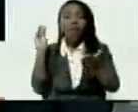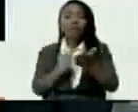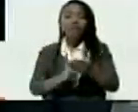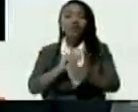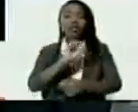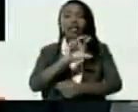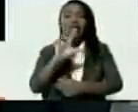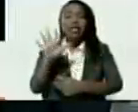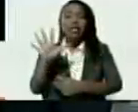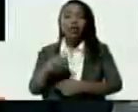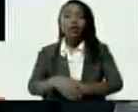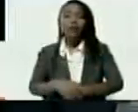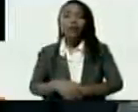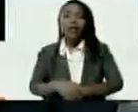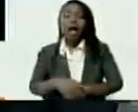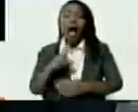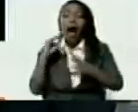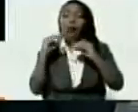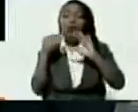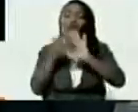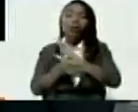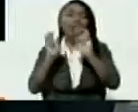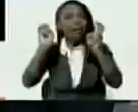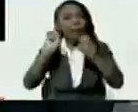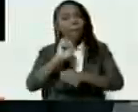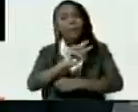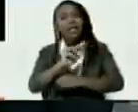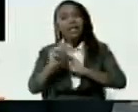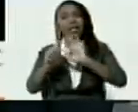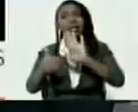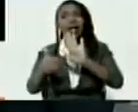Estamos hablando de 26, de